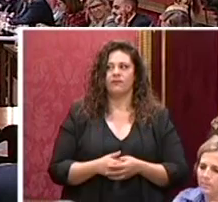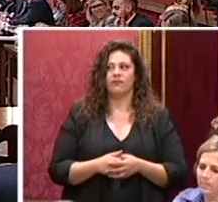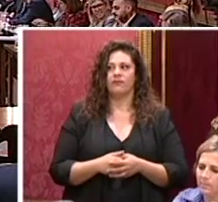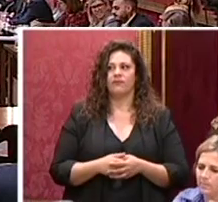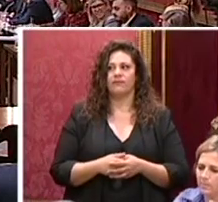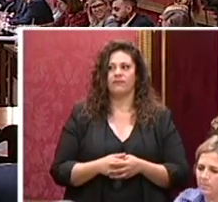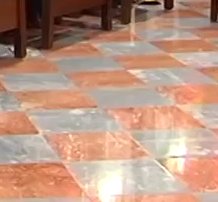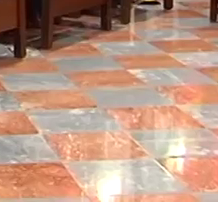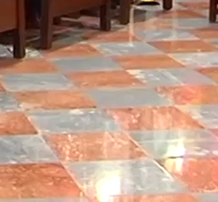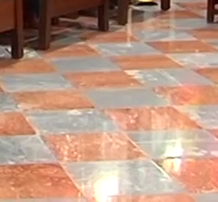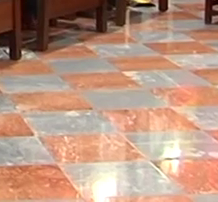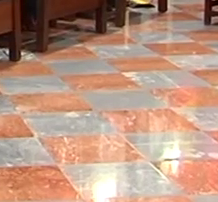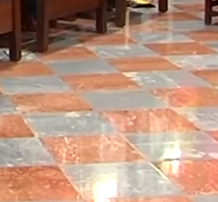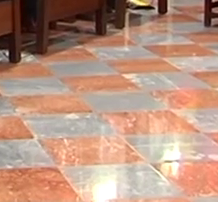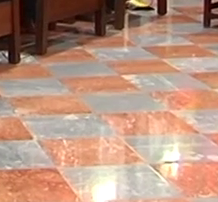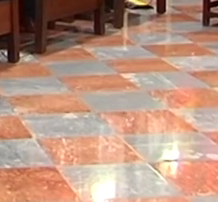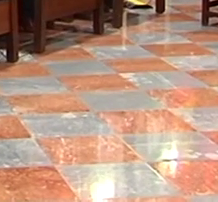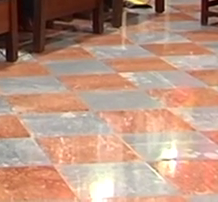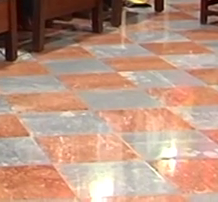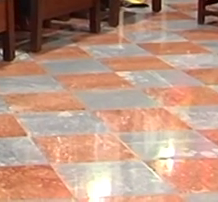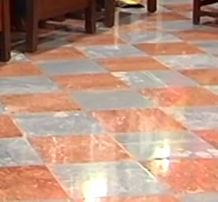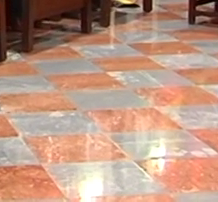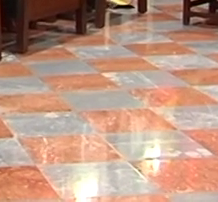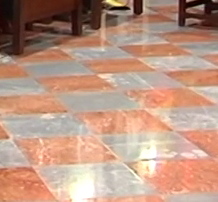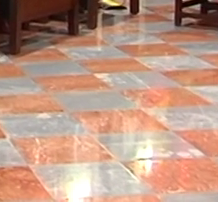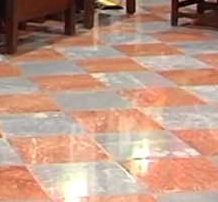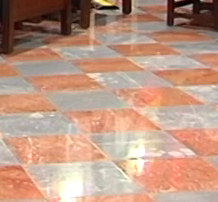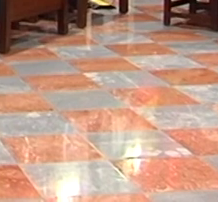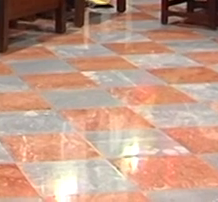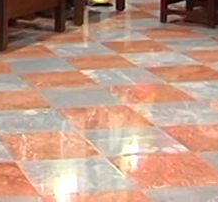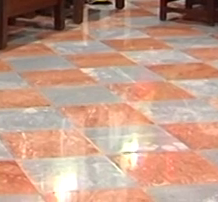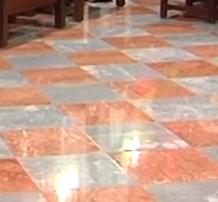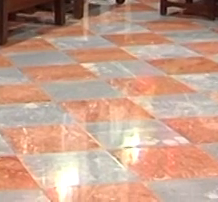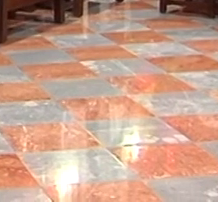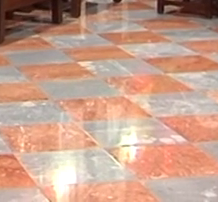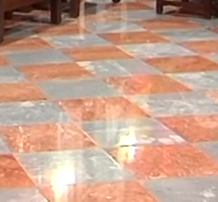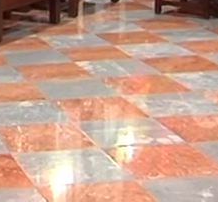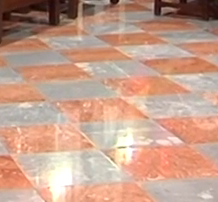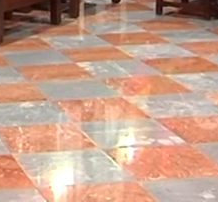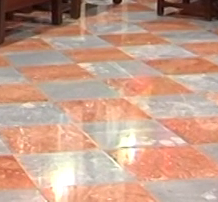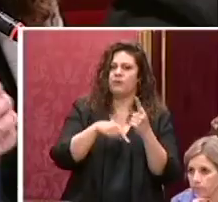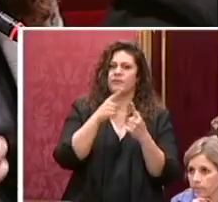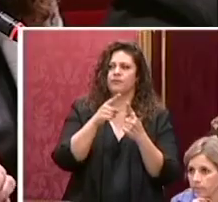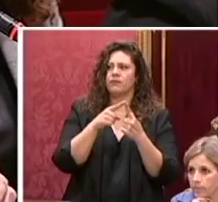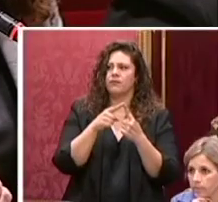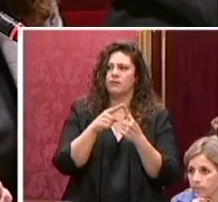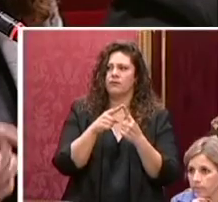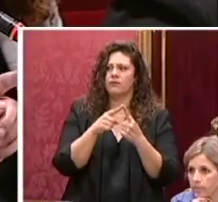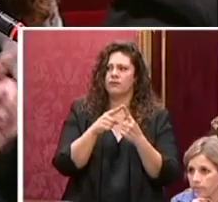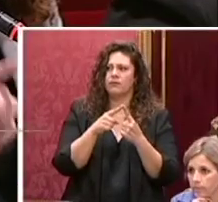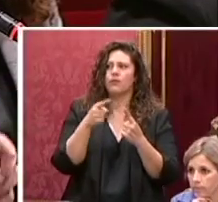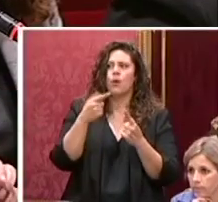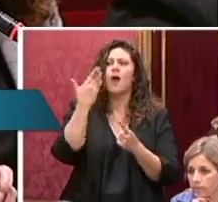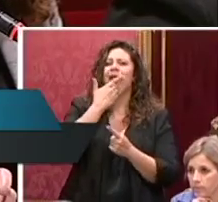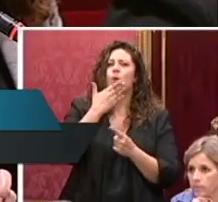pública, exponiendo que no forma parte de las prioridades de la Junta, con recortes en personal docente, entre otras cuestiones. Apostar sin ambages ni fisuras por